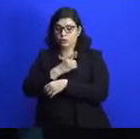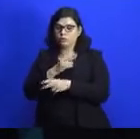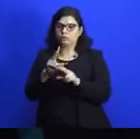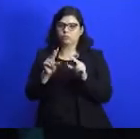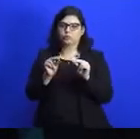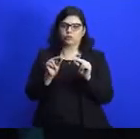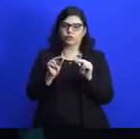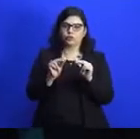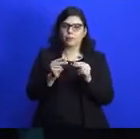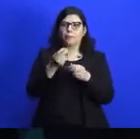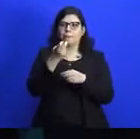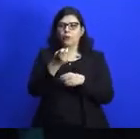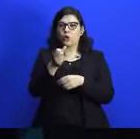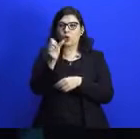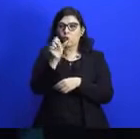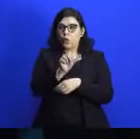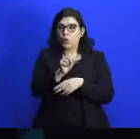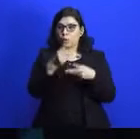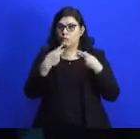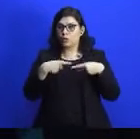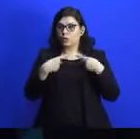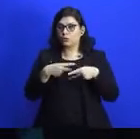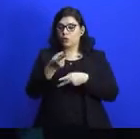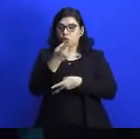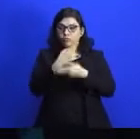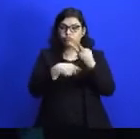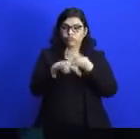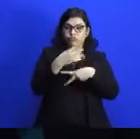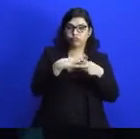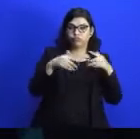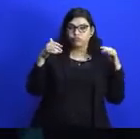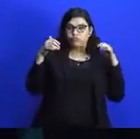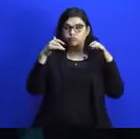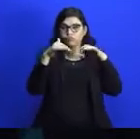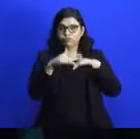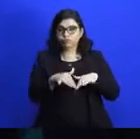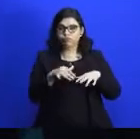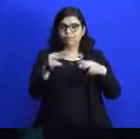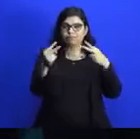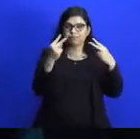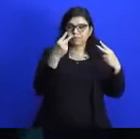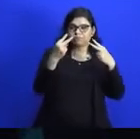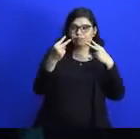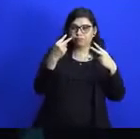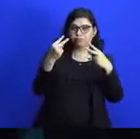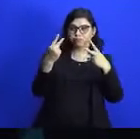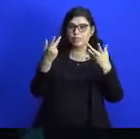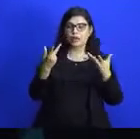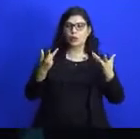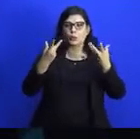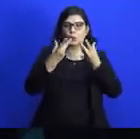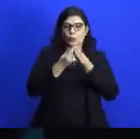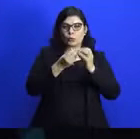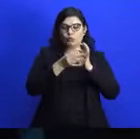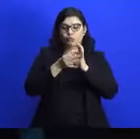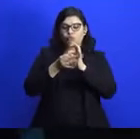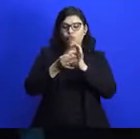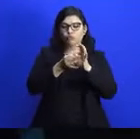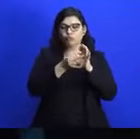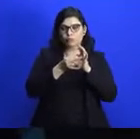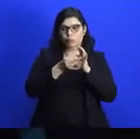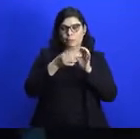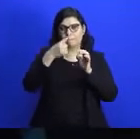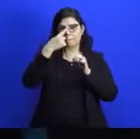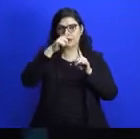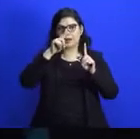a todo este grupo que está aquí presente, más los que nos están viendo en la pantalla, a que avancemos juntos en este camino